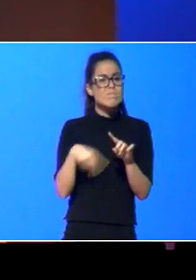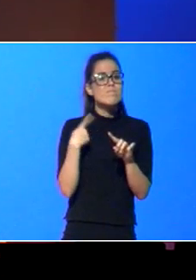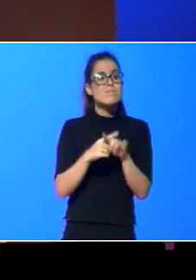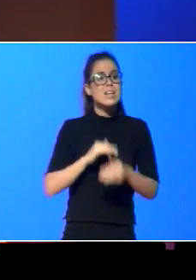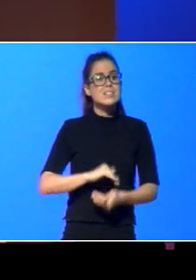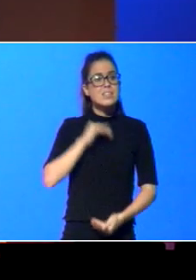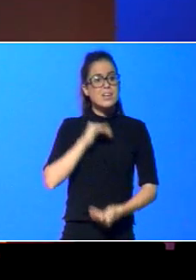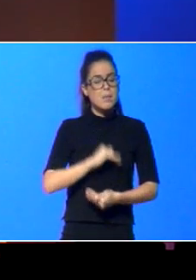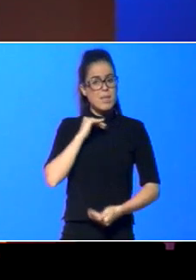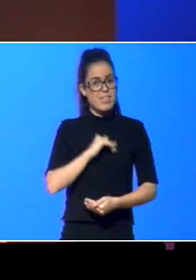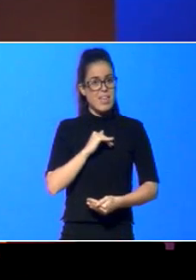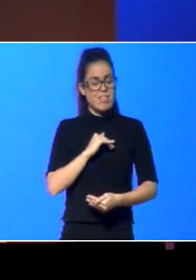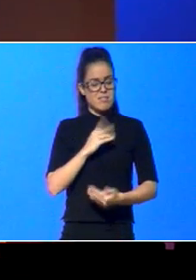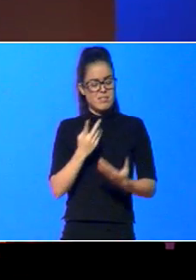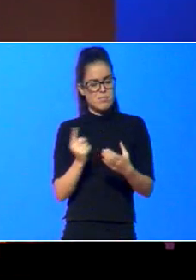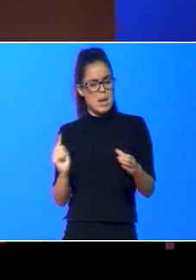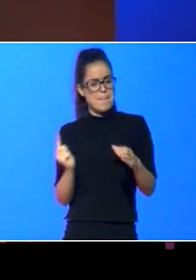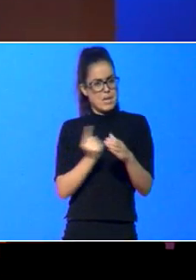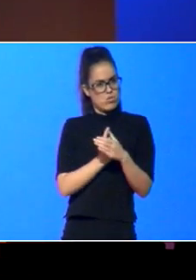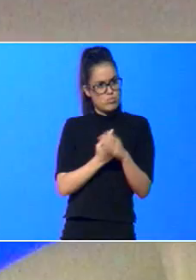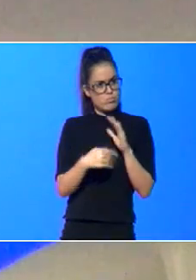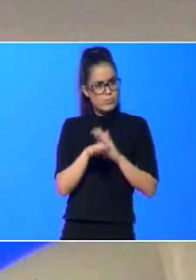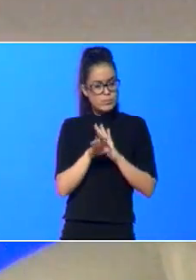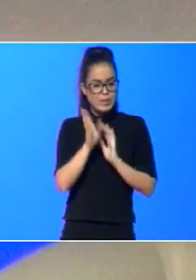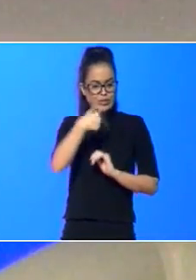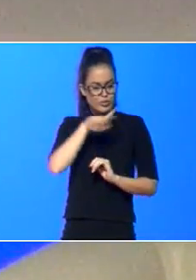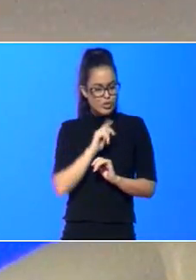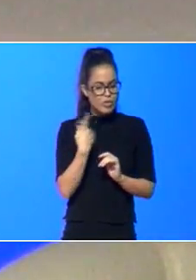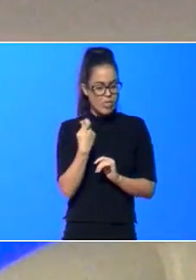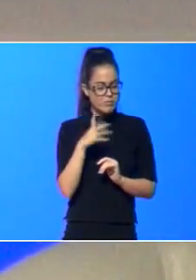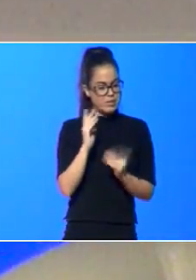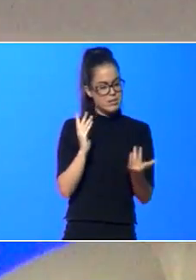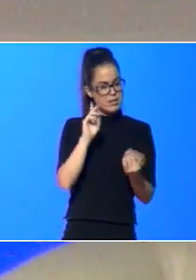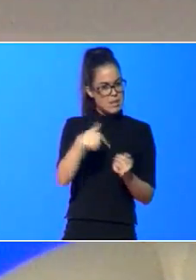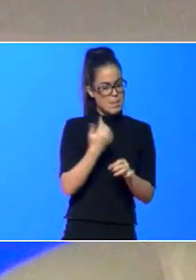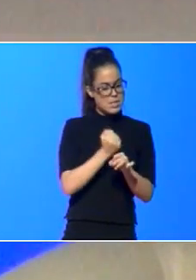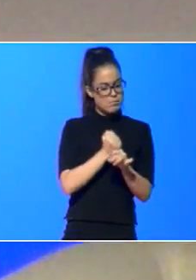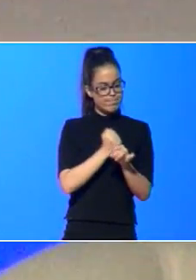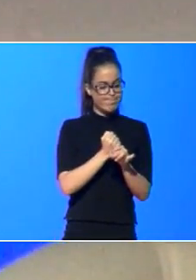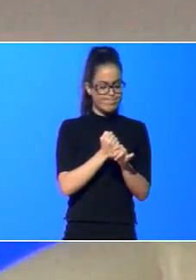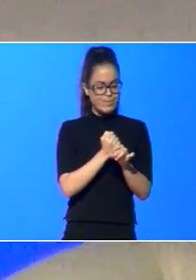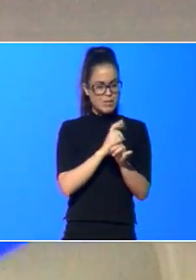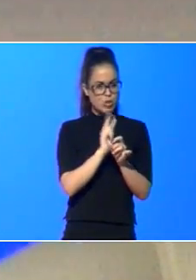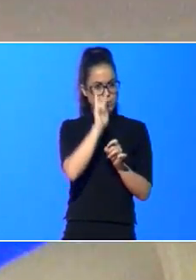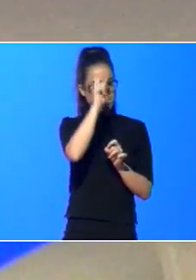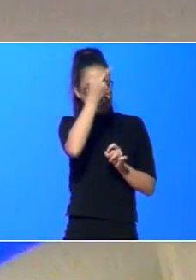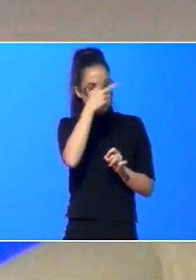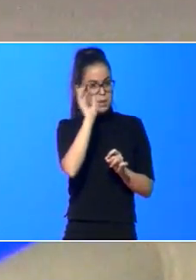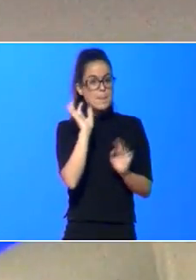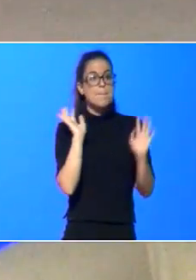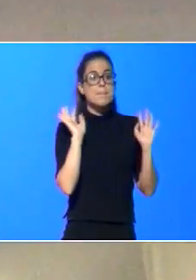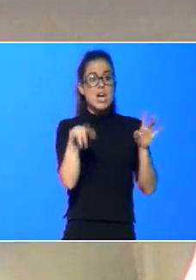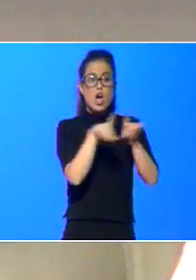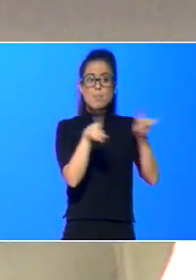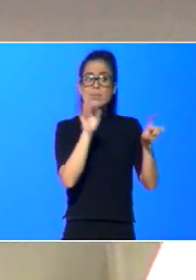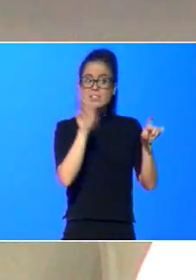de la línea inclusiva. Entonces, para eso también hay que hacer prácticas en todo tipo de entornos laborales, pero también la empresa está ahí para